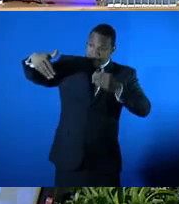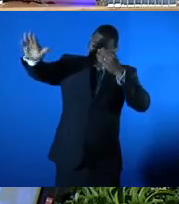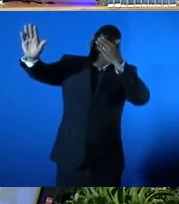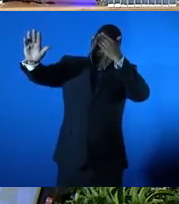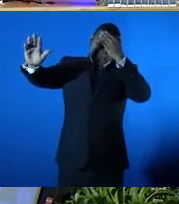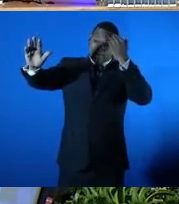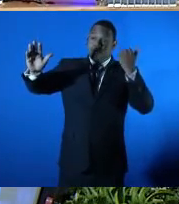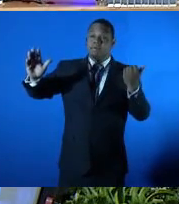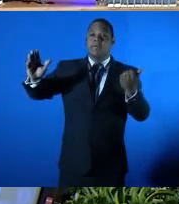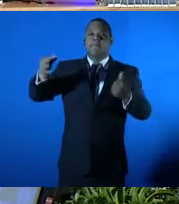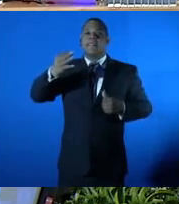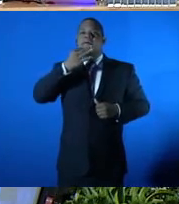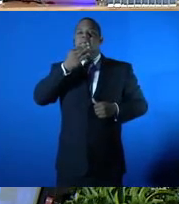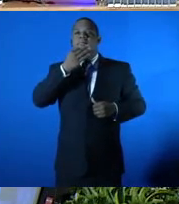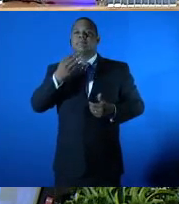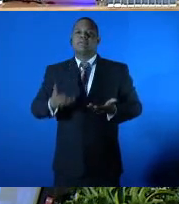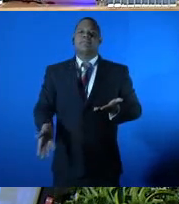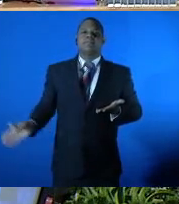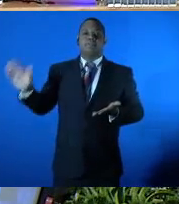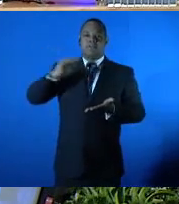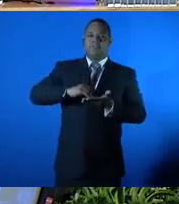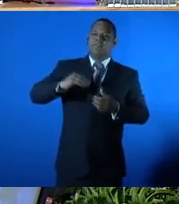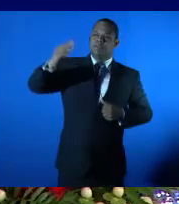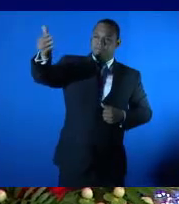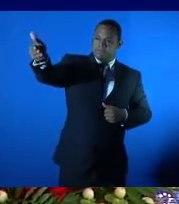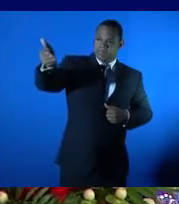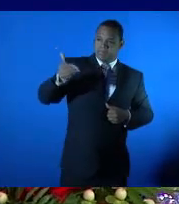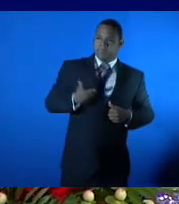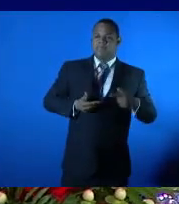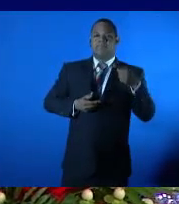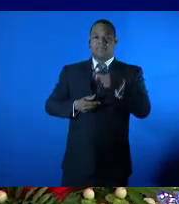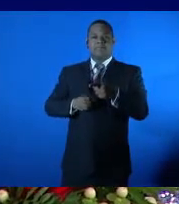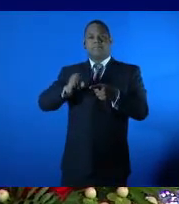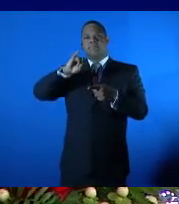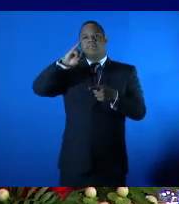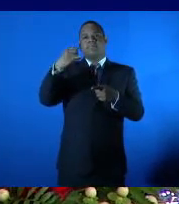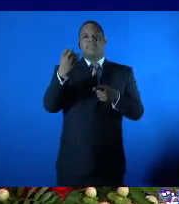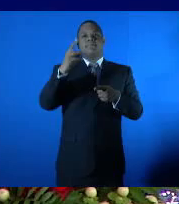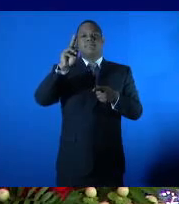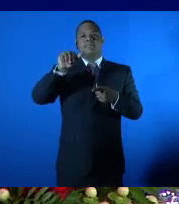de darle la bienvenida al Juan Carlos Varela, presidente electo de Panamá.